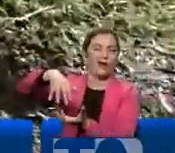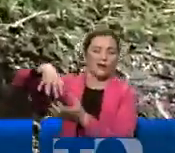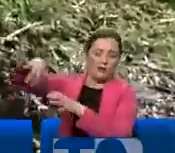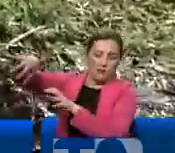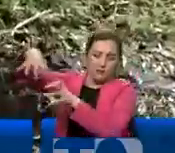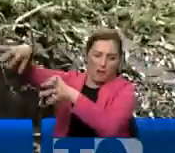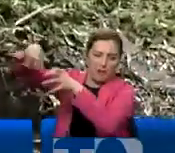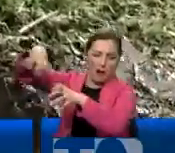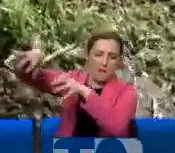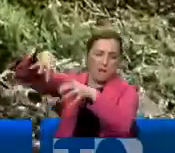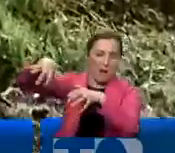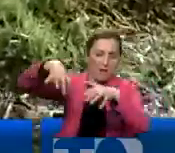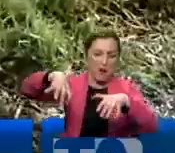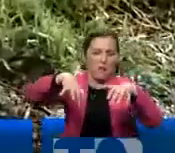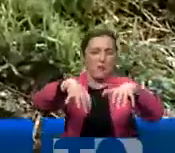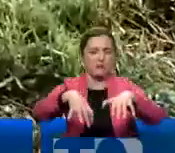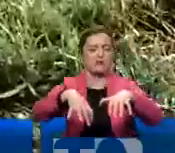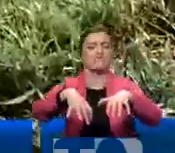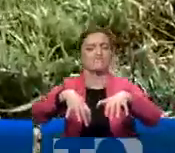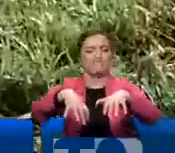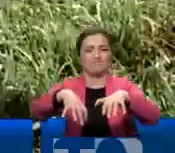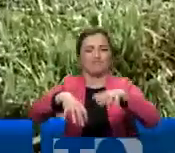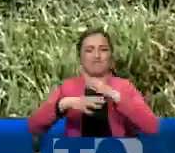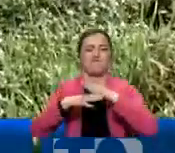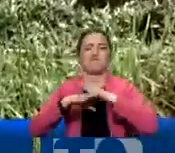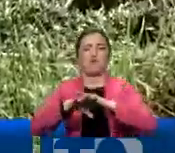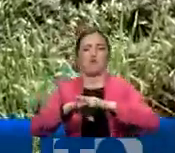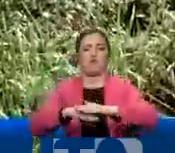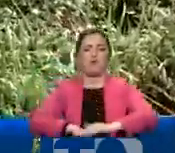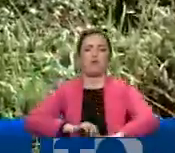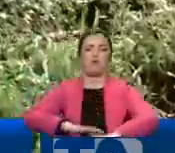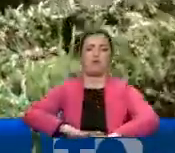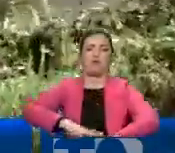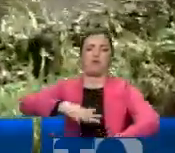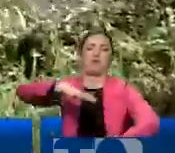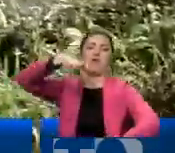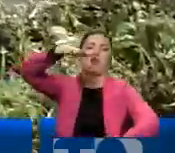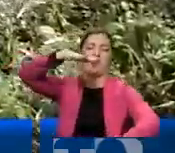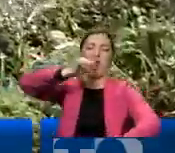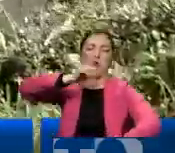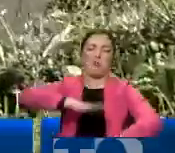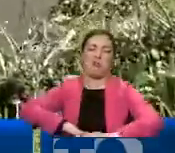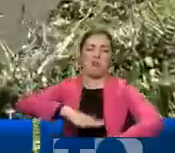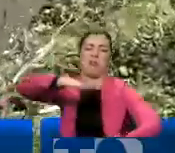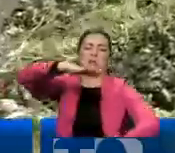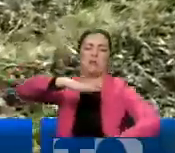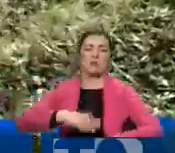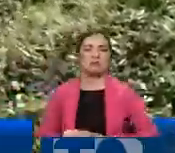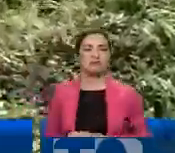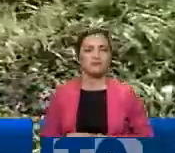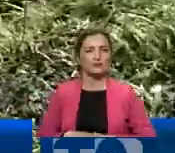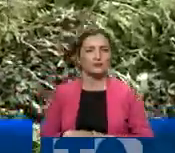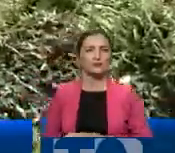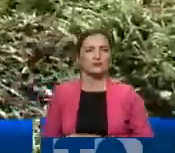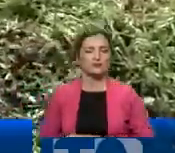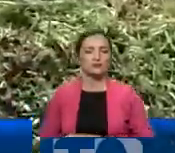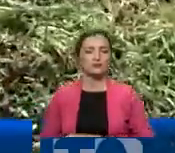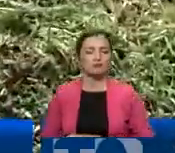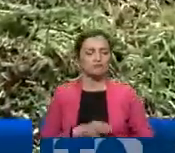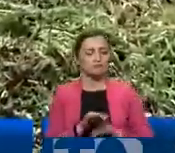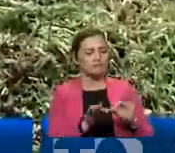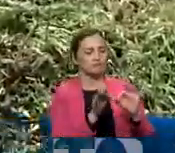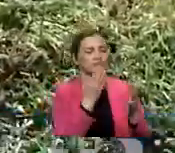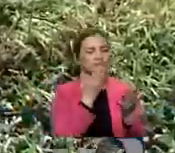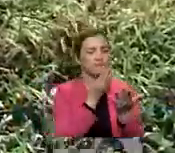hacia los cauces, estos se taponan y obviamente lo que ocasiona es que tengamos este tipo de inundaciones y eventos.